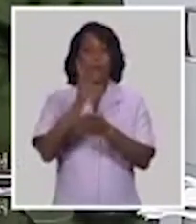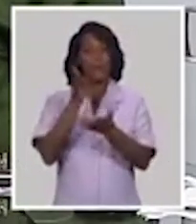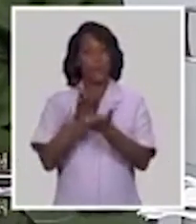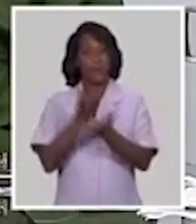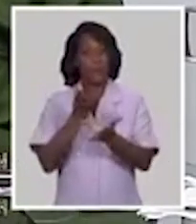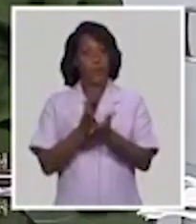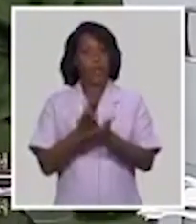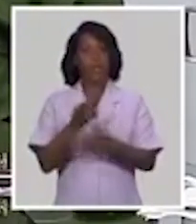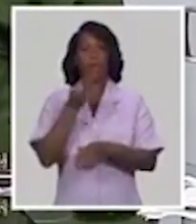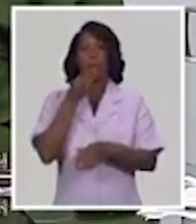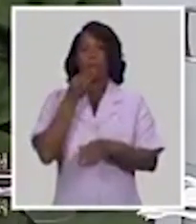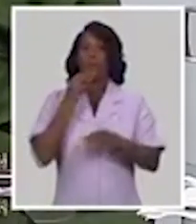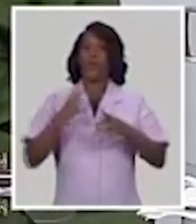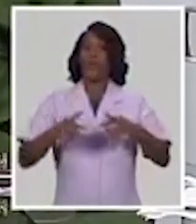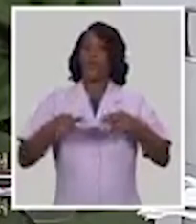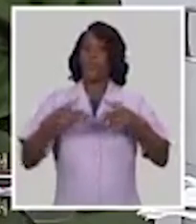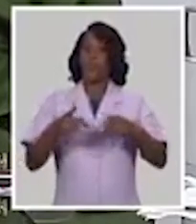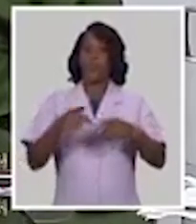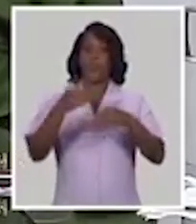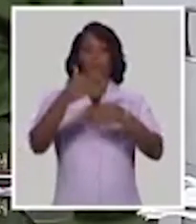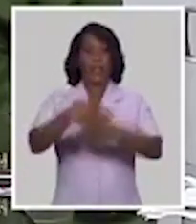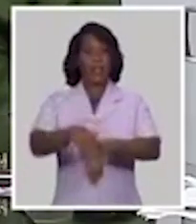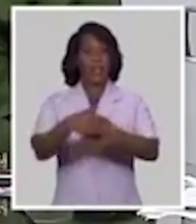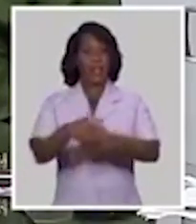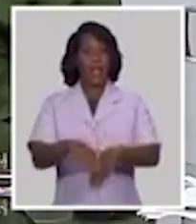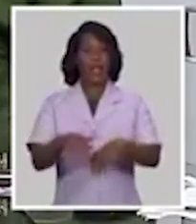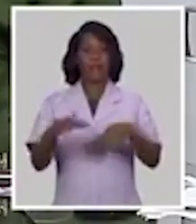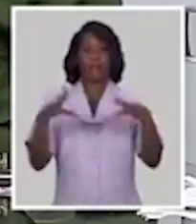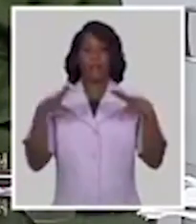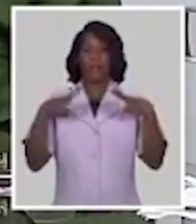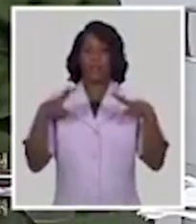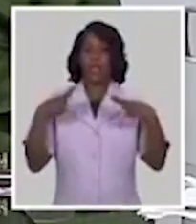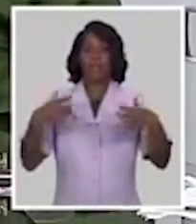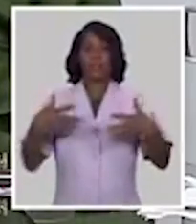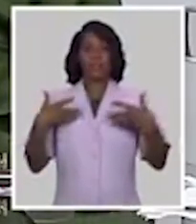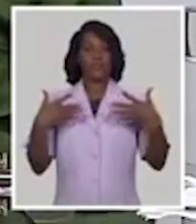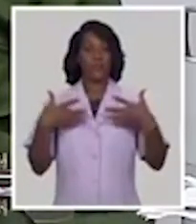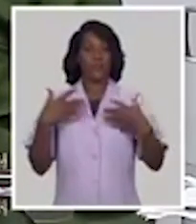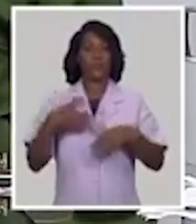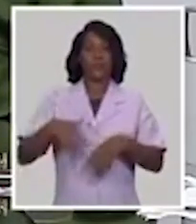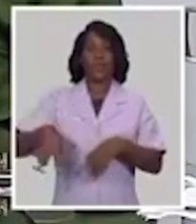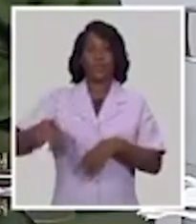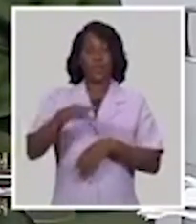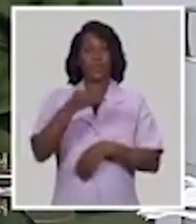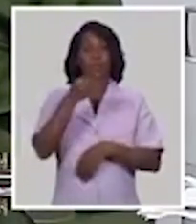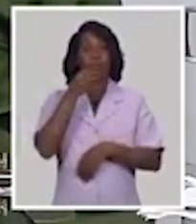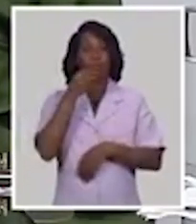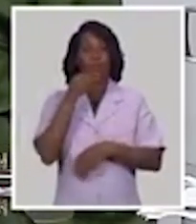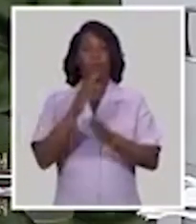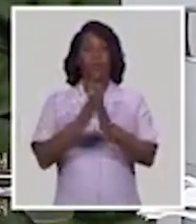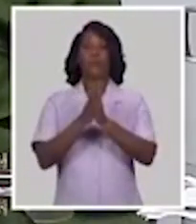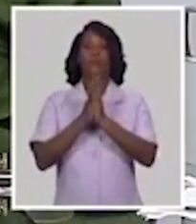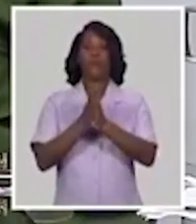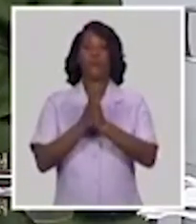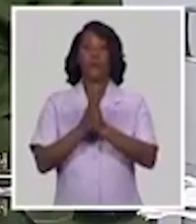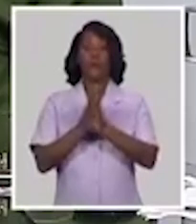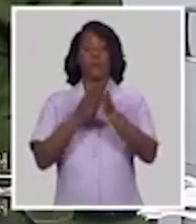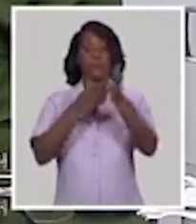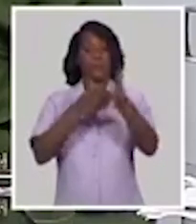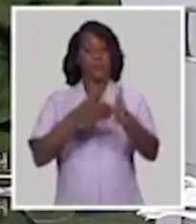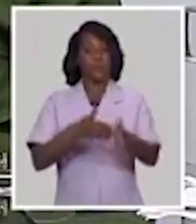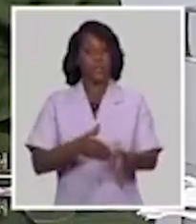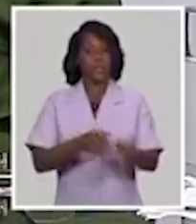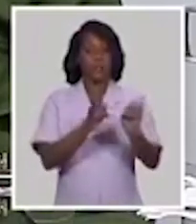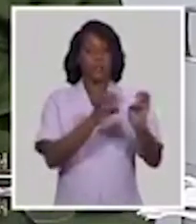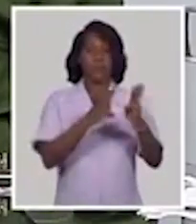en nuestra forma de vivir en esta quincena. Es lo que le estamos solicitando a nuestro pueblo de La Habana, que la población